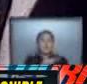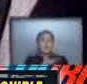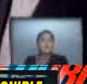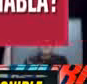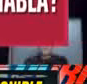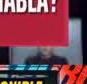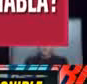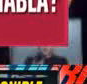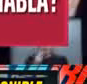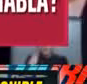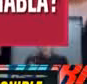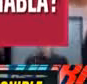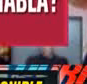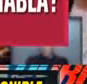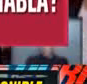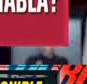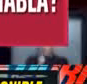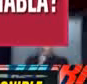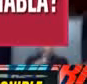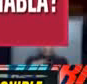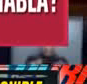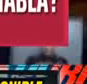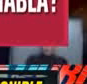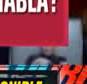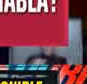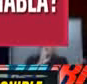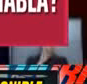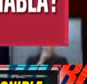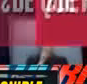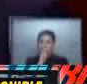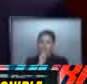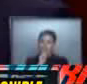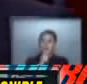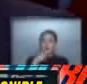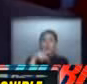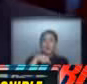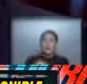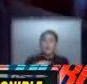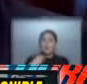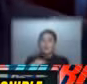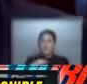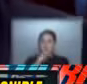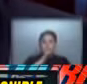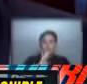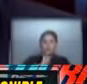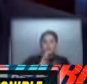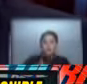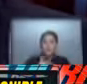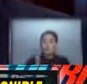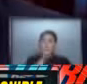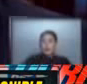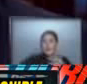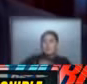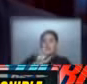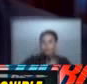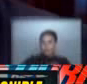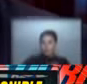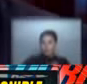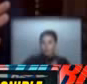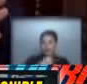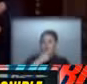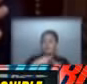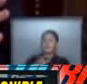servicios. La sustentabilidad del Grupo Clarín se ve afectada por la estructura que tiene en función de los mercados que se desempeñan.